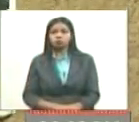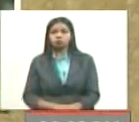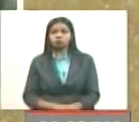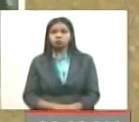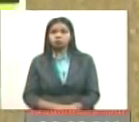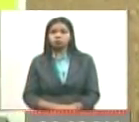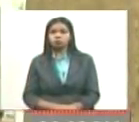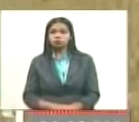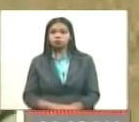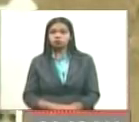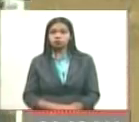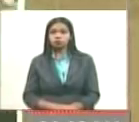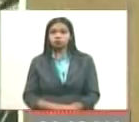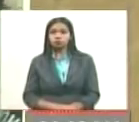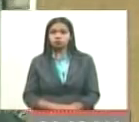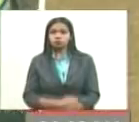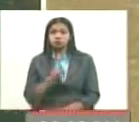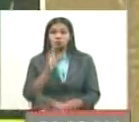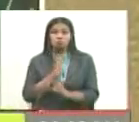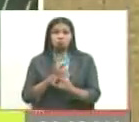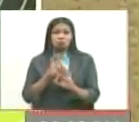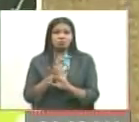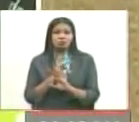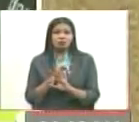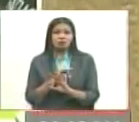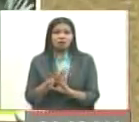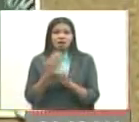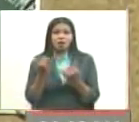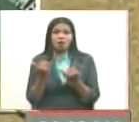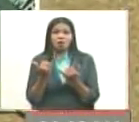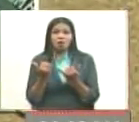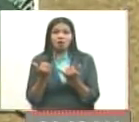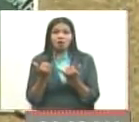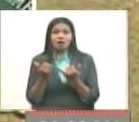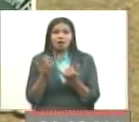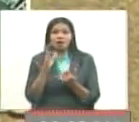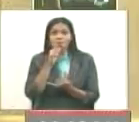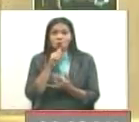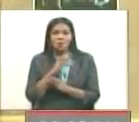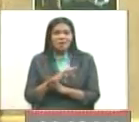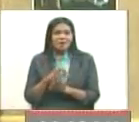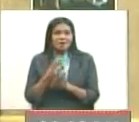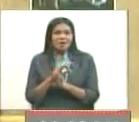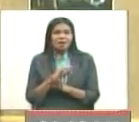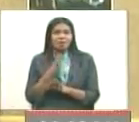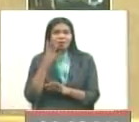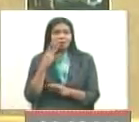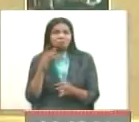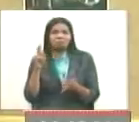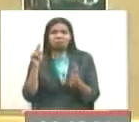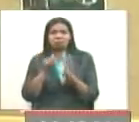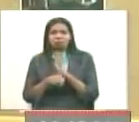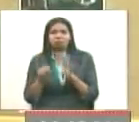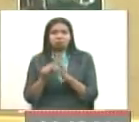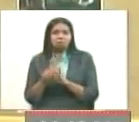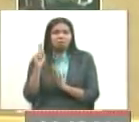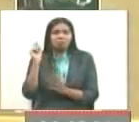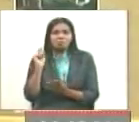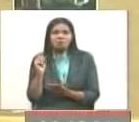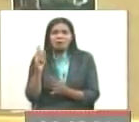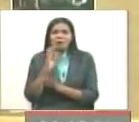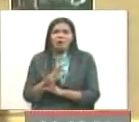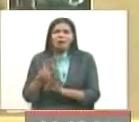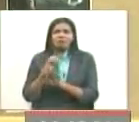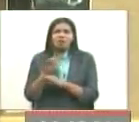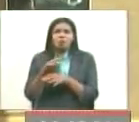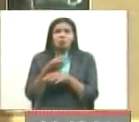Luis Somaza, este no es nada. Este no tiene ni inmunidad, ni impunidad, ni nada. Lo andan